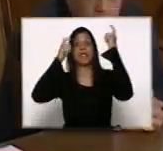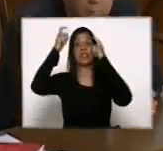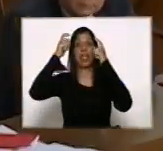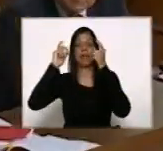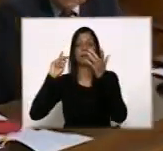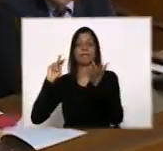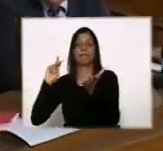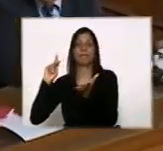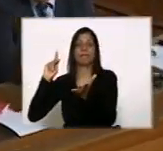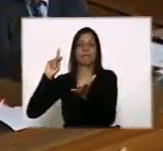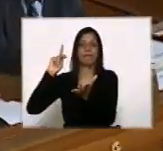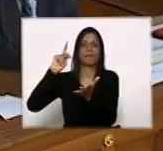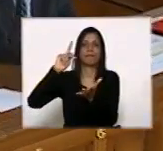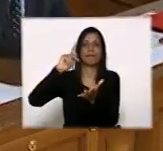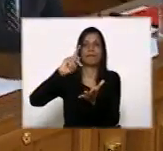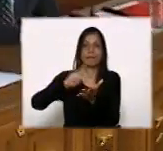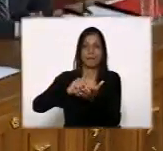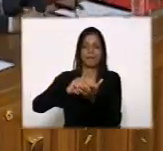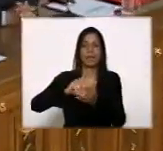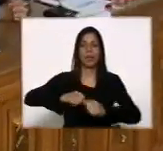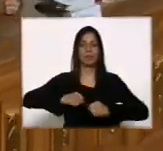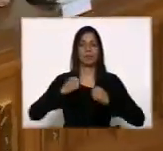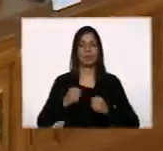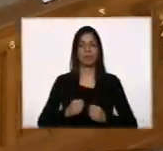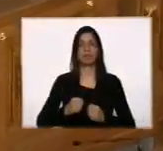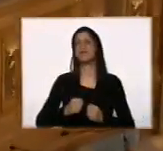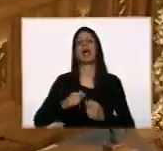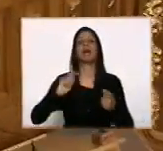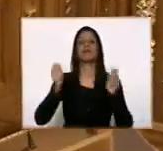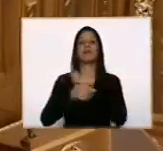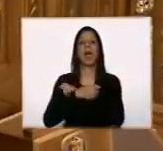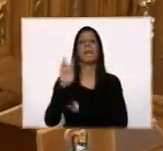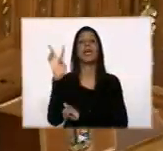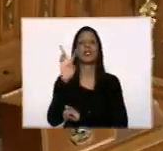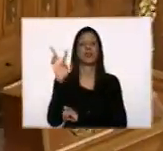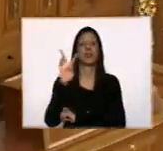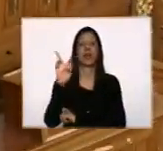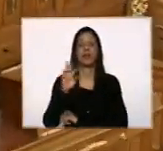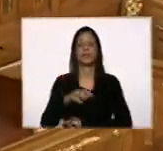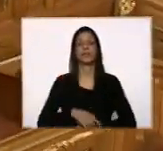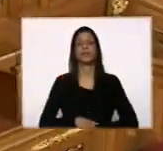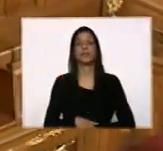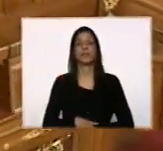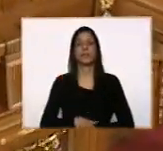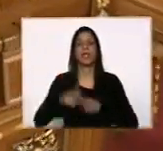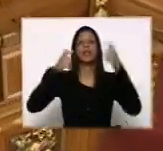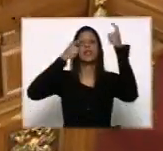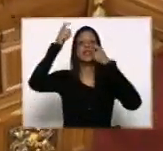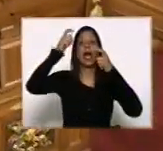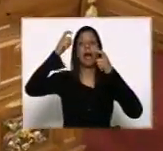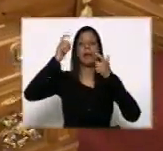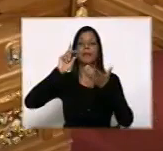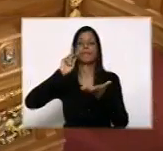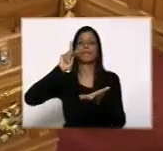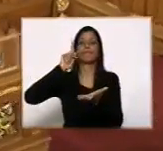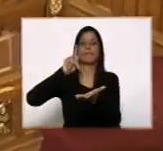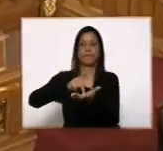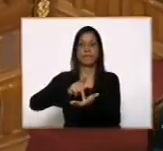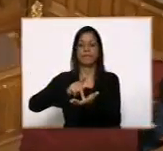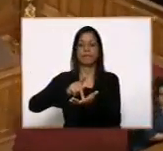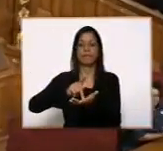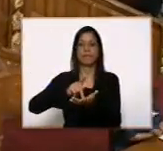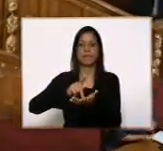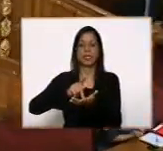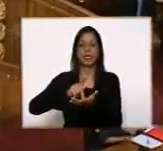llegada de ese rayo de luz llamado Hugo Chávez a Venezuela. Con el comandante Hugo Chávez